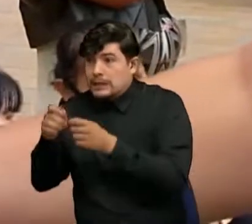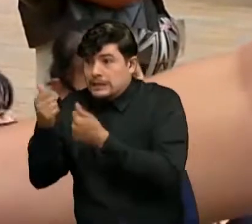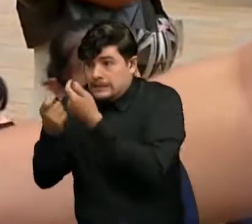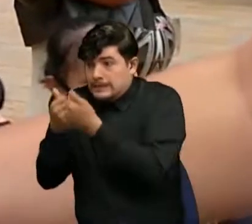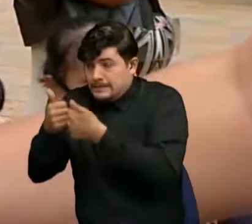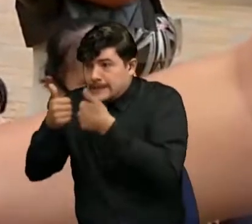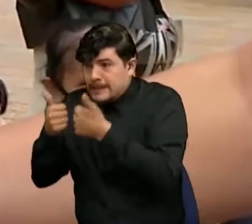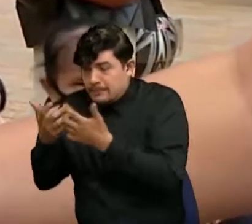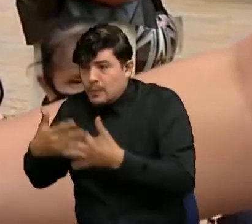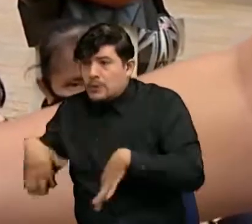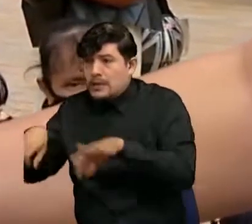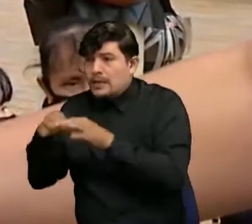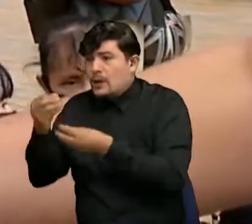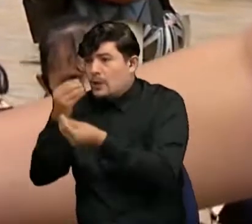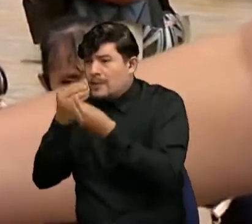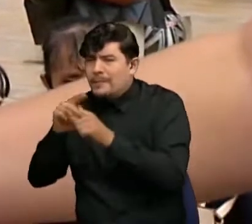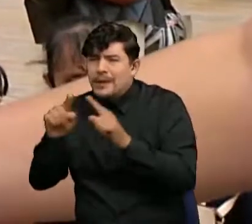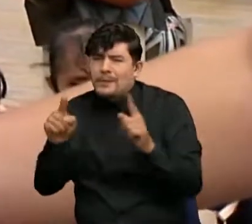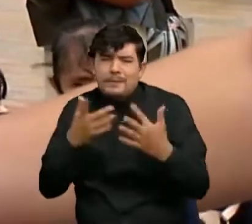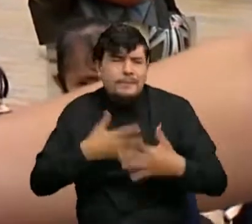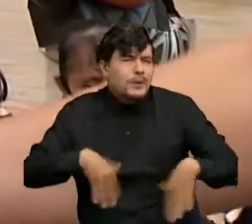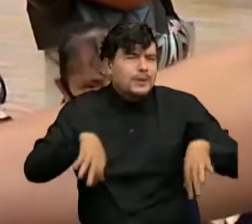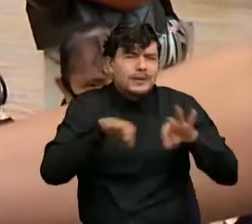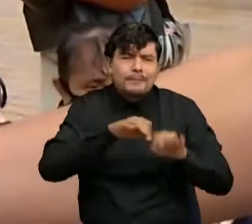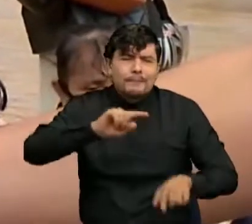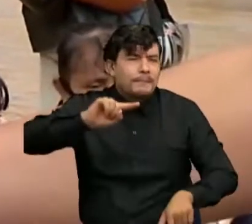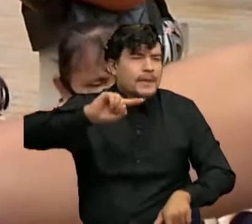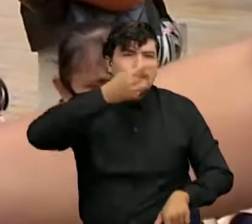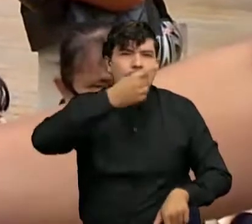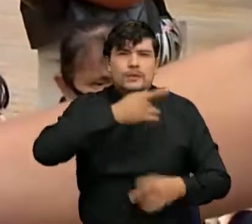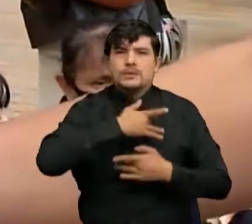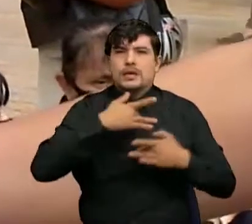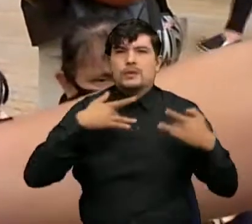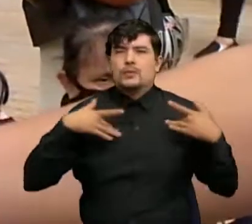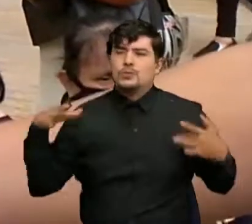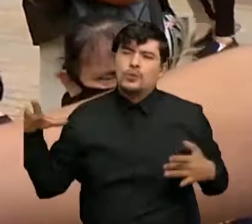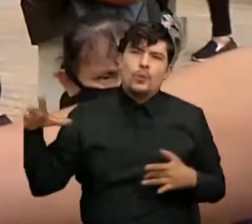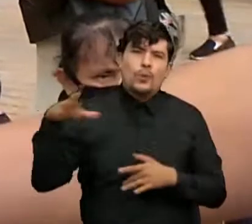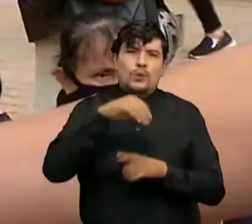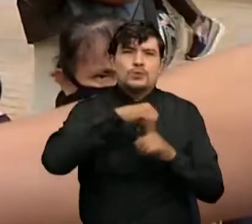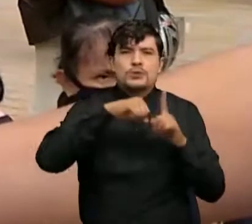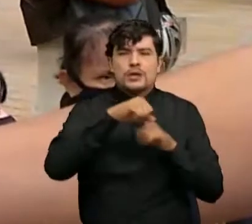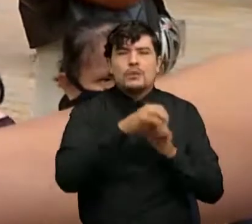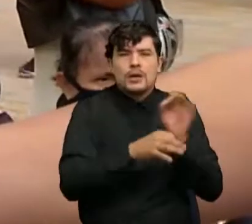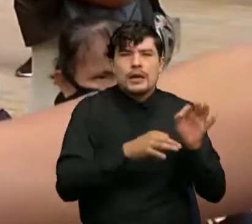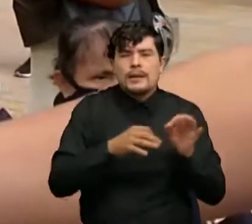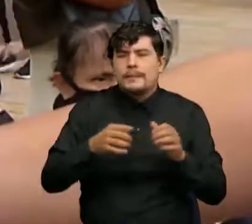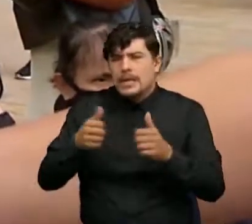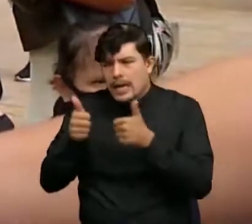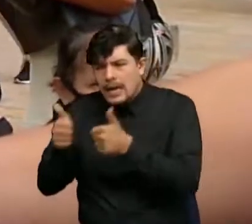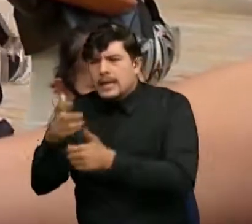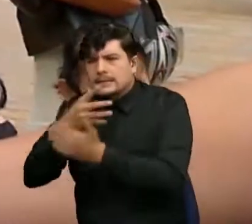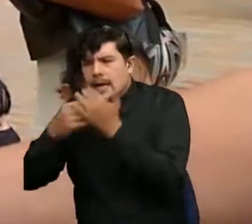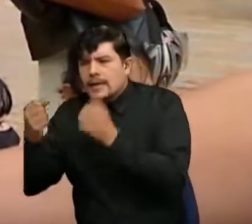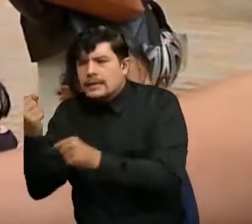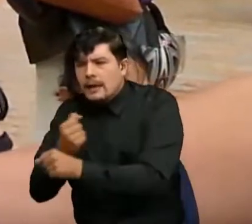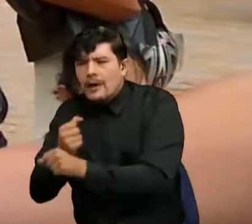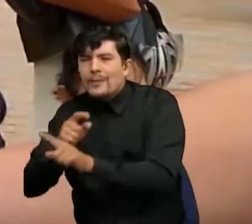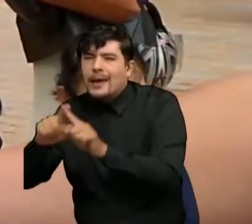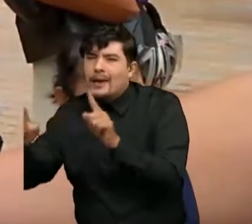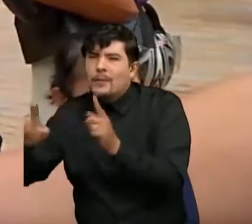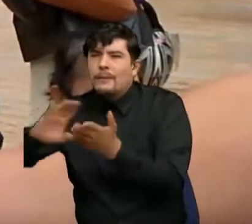primero y principalmente la salud, el cuidarnos todos. Bueno, está bien que salgan a trabajar, pero deberían de poner pico y